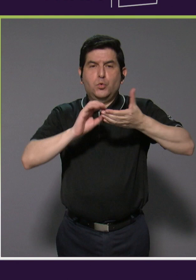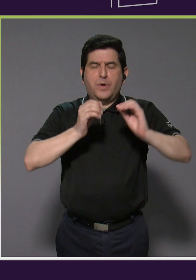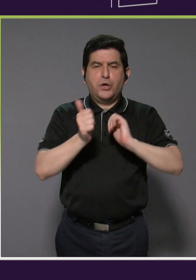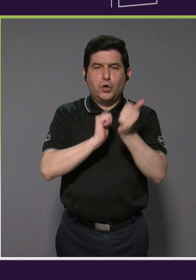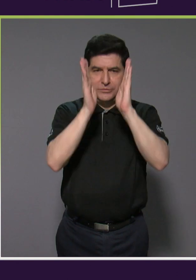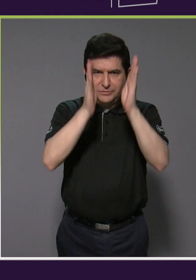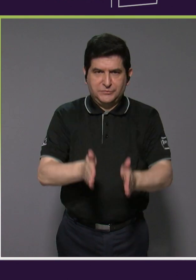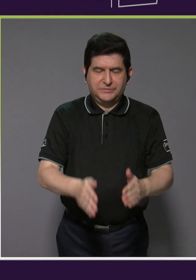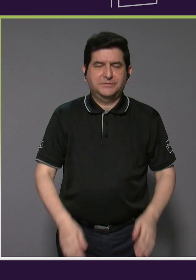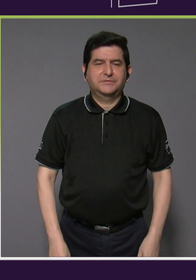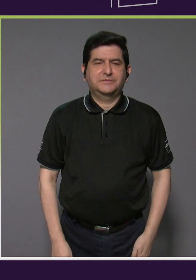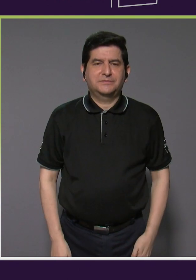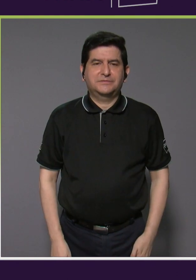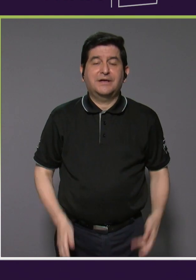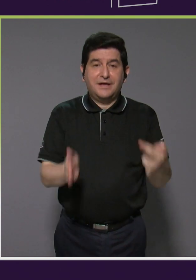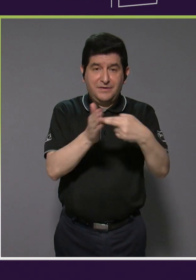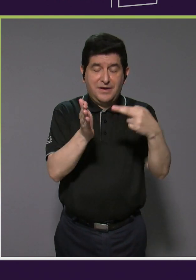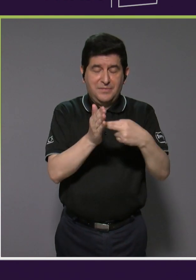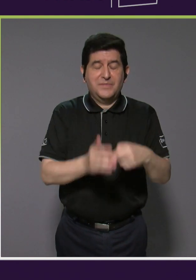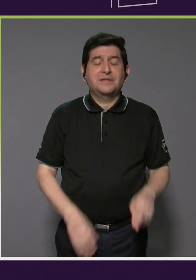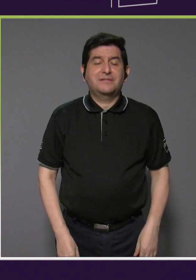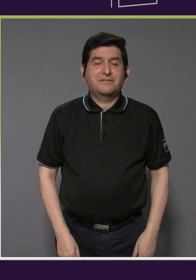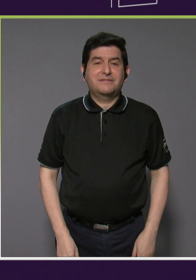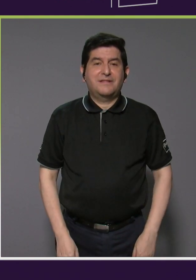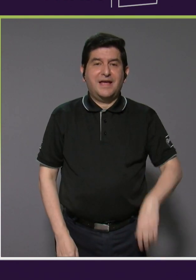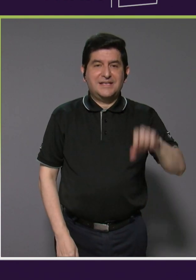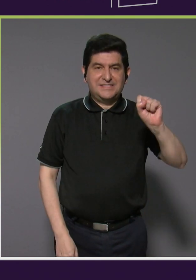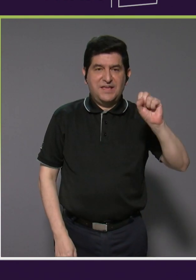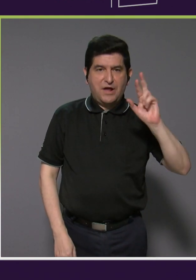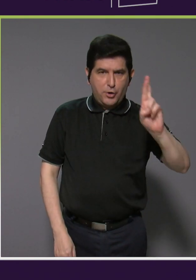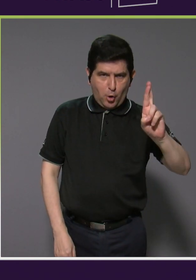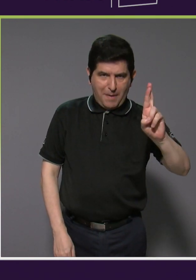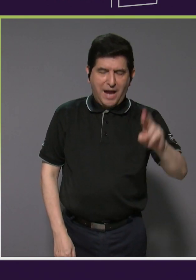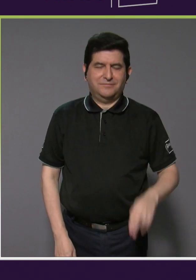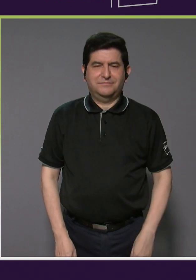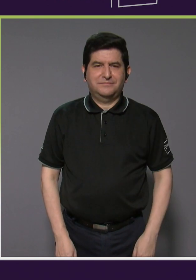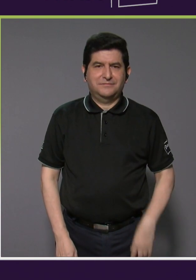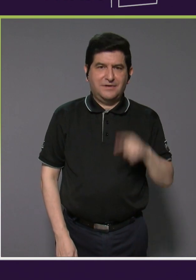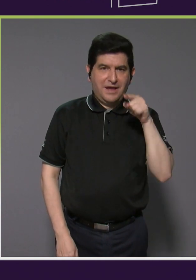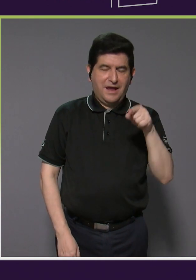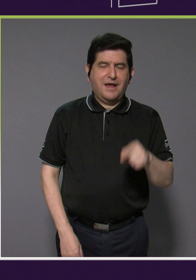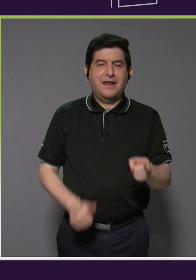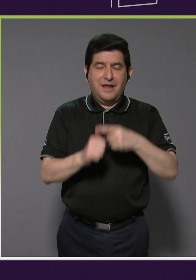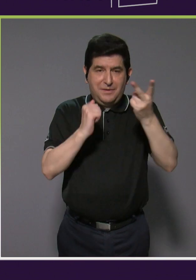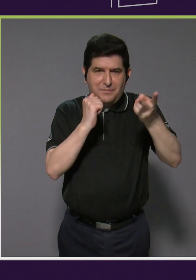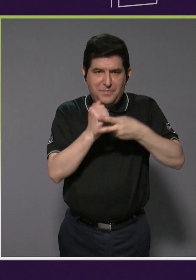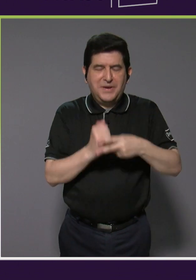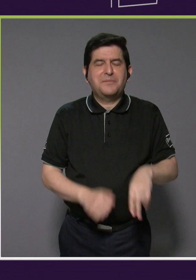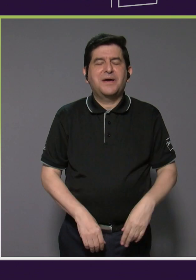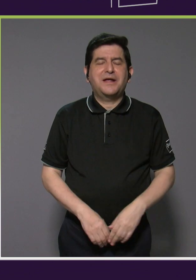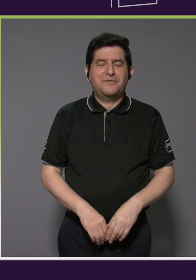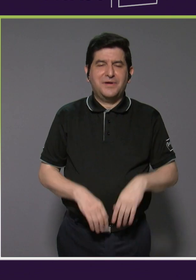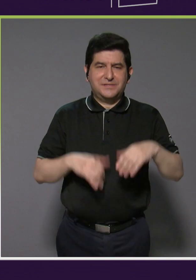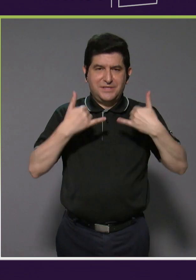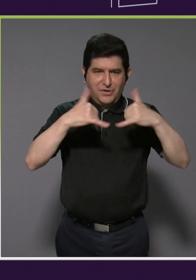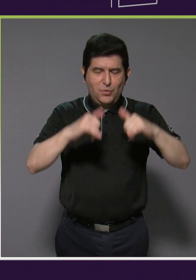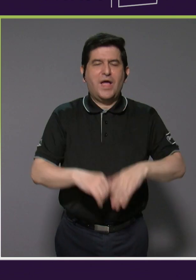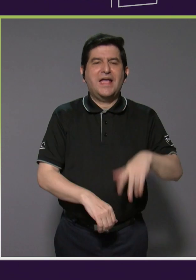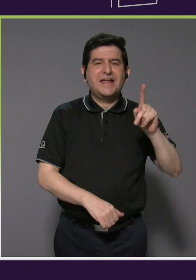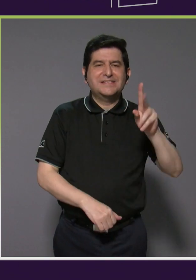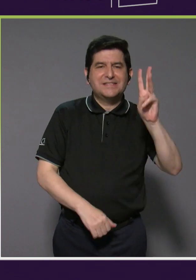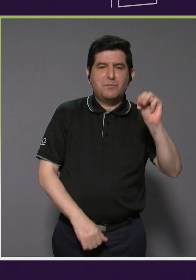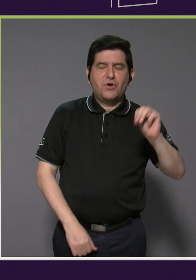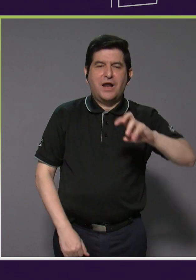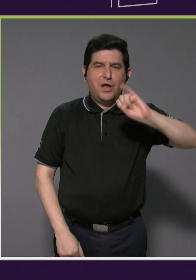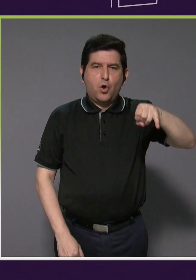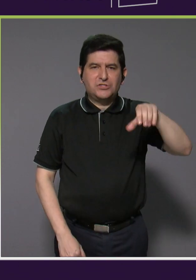atletas. Repite el atleta paralímpico Steven Román y tendrán su estreno en Parapanamericanos Juveniles Cristel Morales,